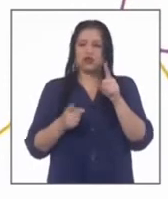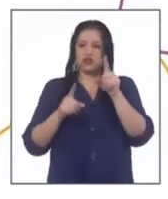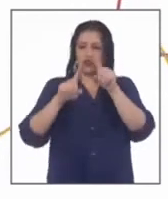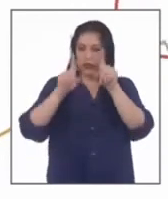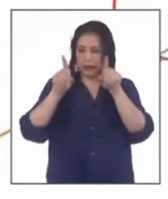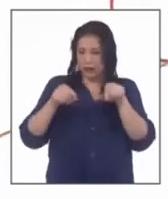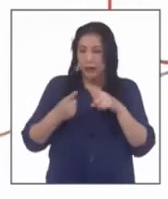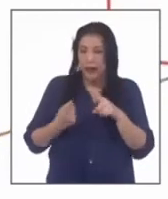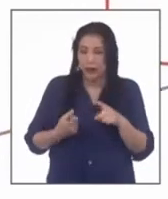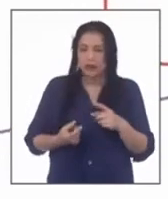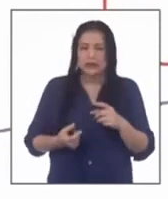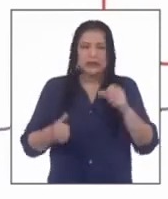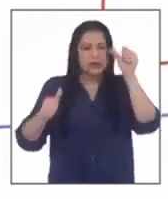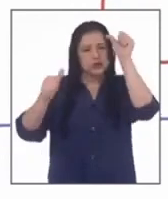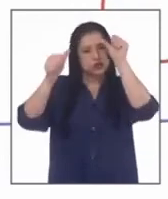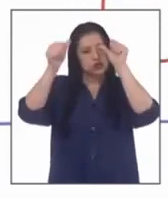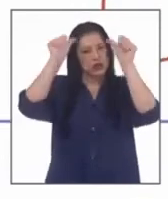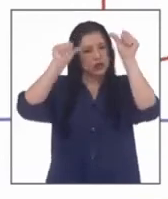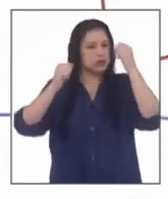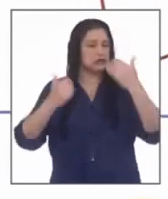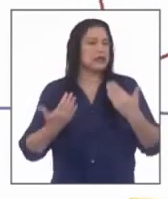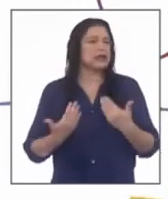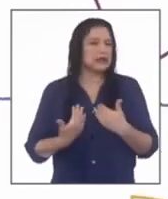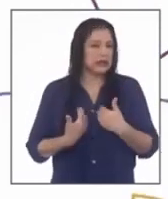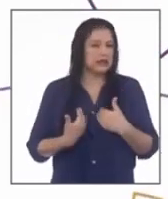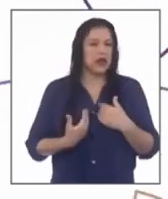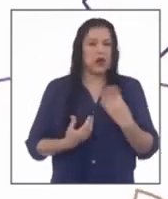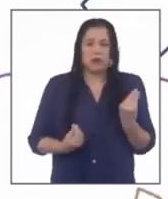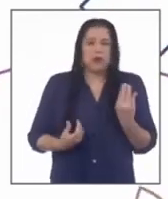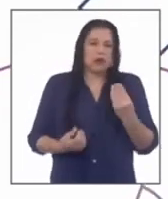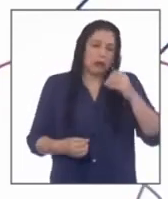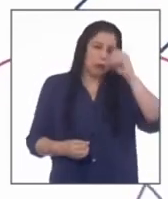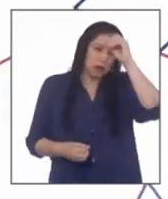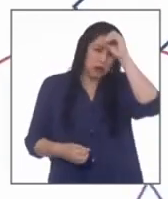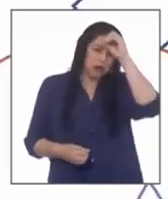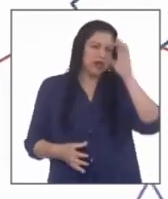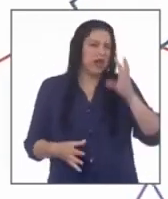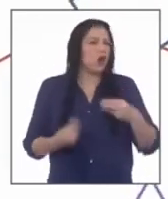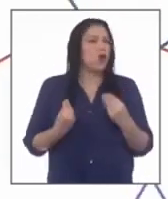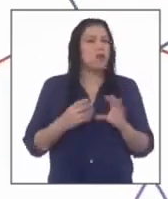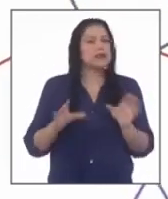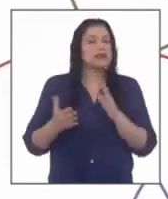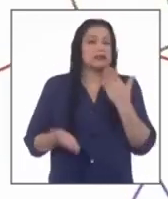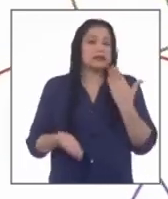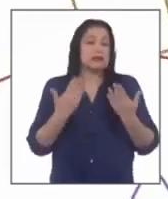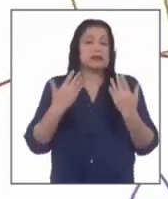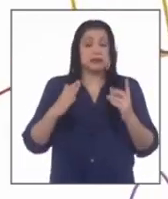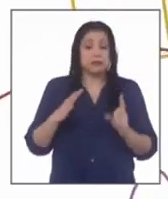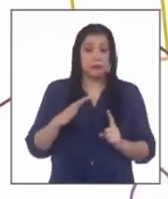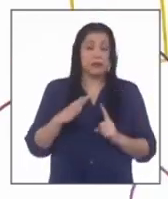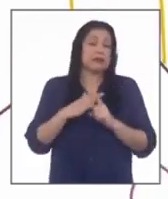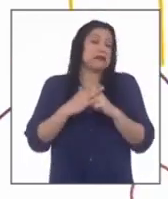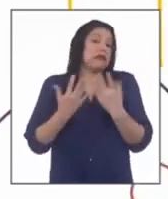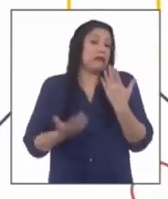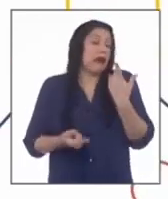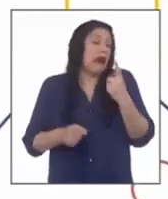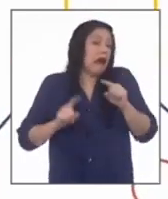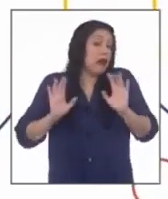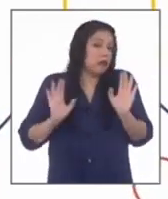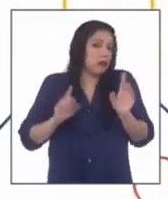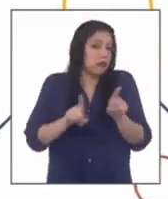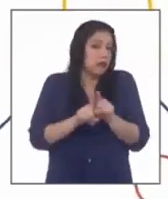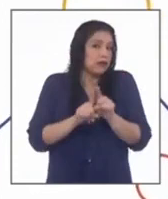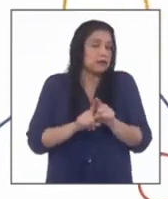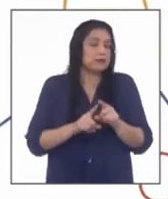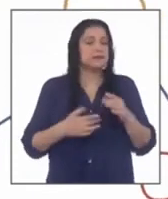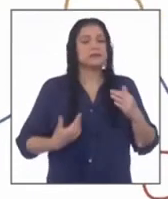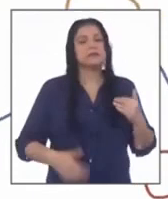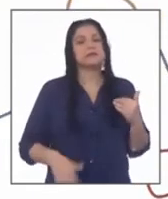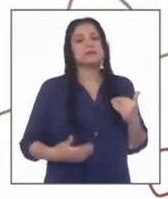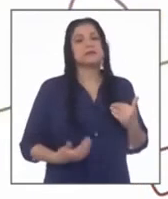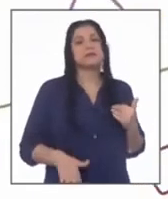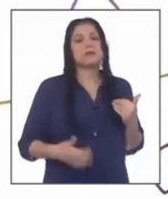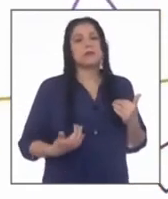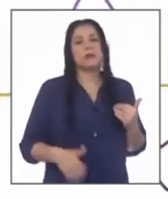intervalos. Es una duda que tengo, porque no sé cómo proceder si se me presentara un caso así.